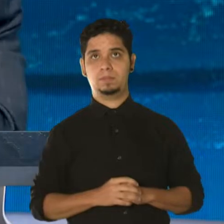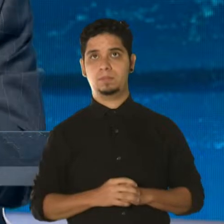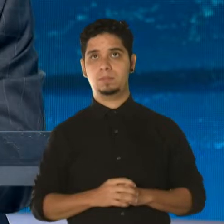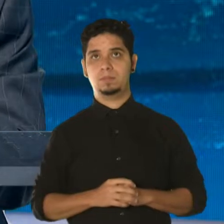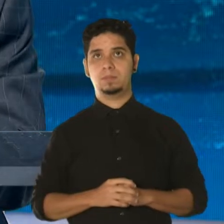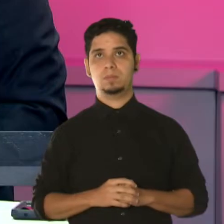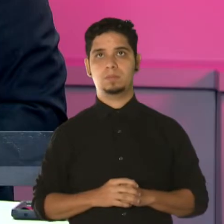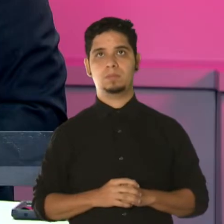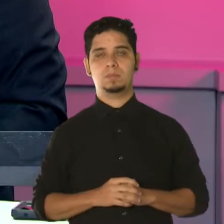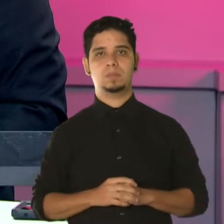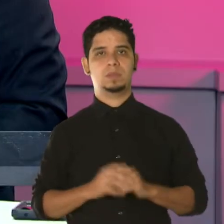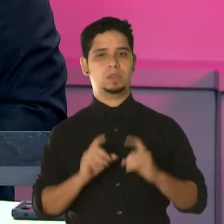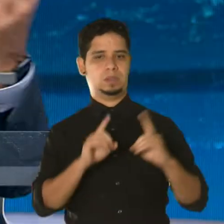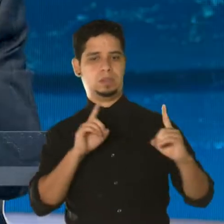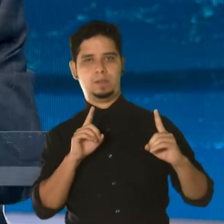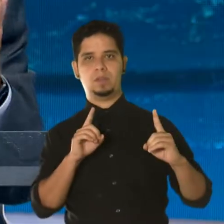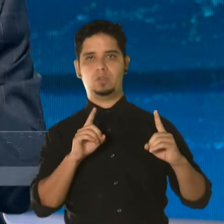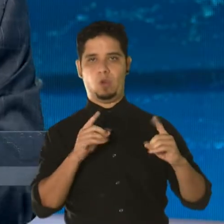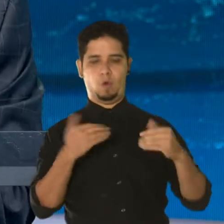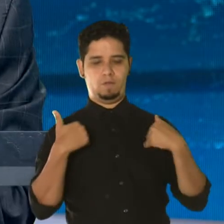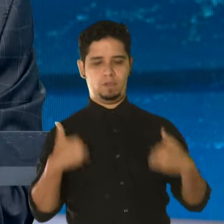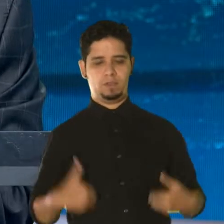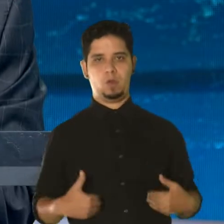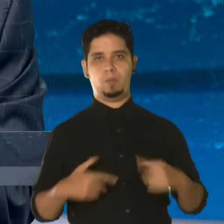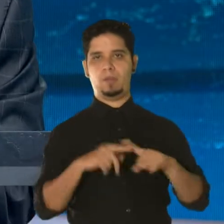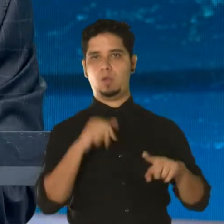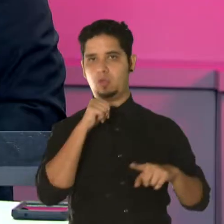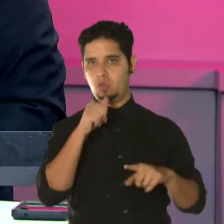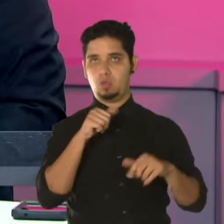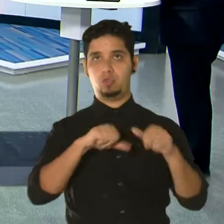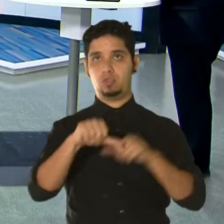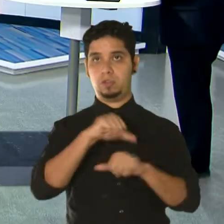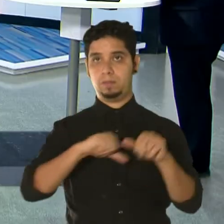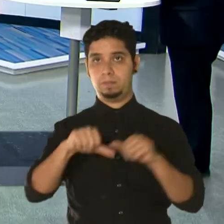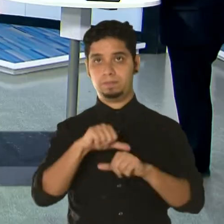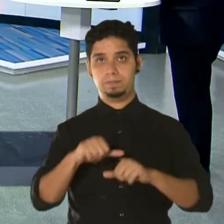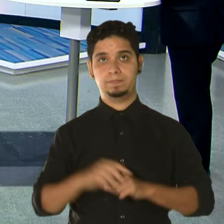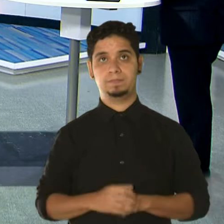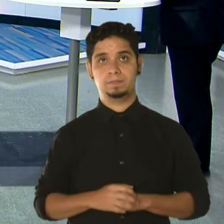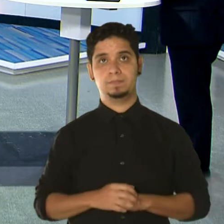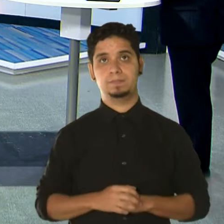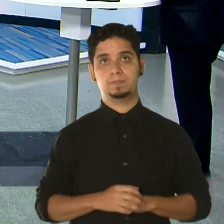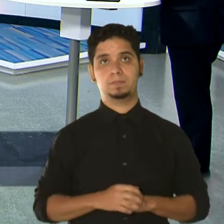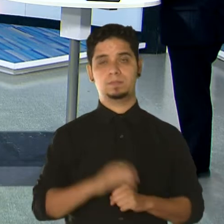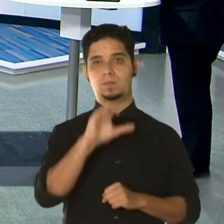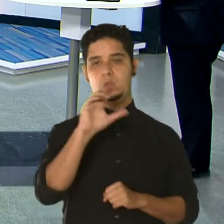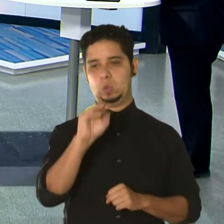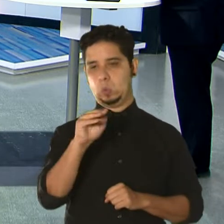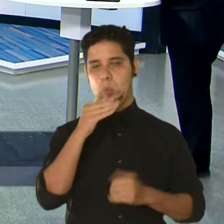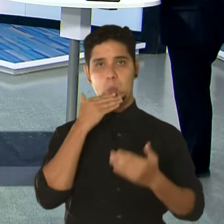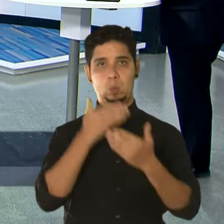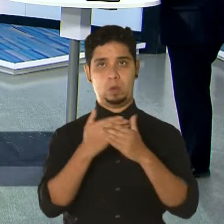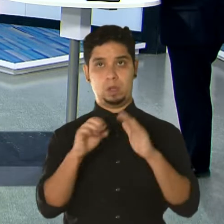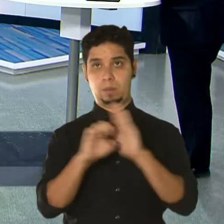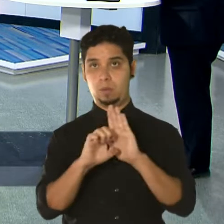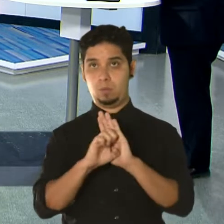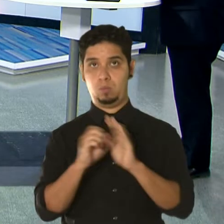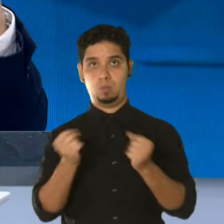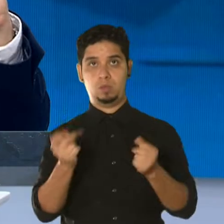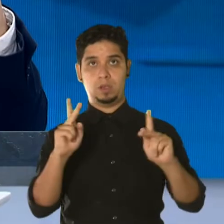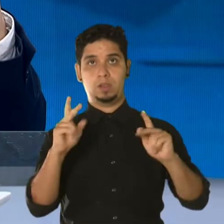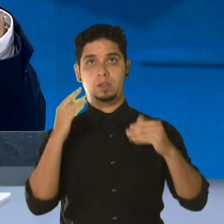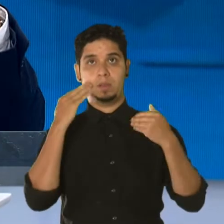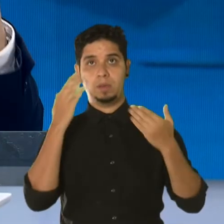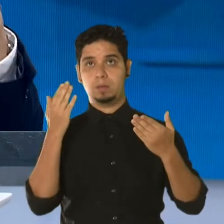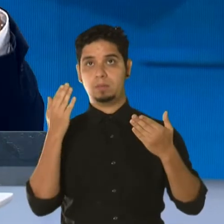nunca socialmente, ¿verdad? Pero físico sí, para que no te contagies. Sí, pero en esta interrupción, Zoom es un buen ejemplo, porque ¿sabes? Que mucha gente no sabe, Zoom